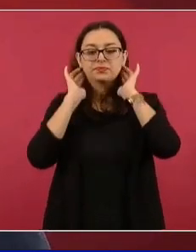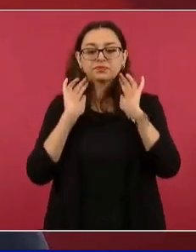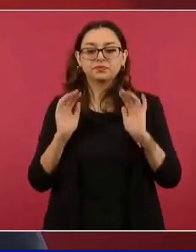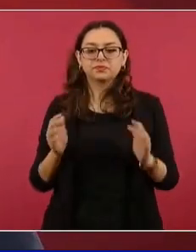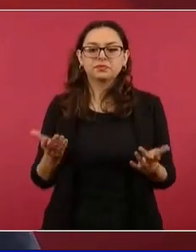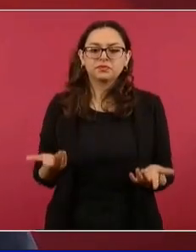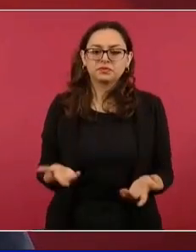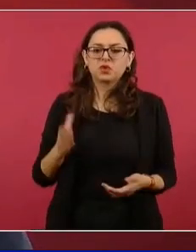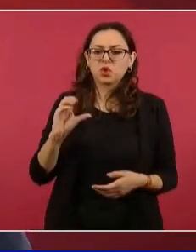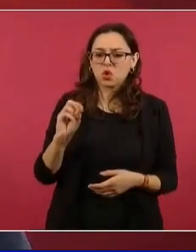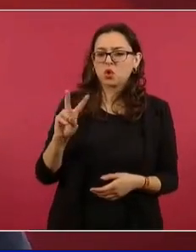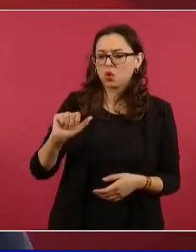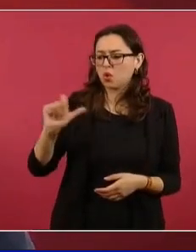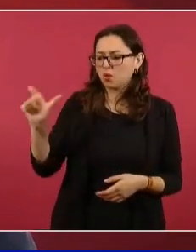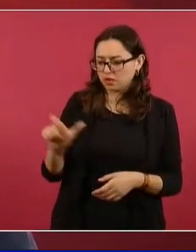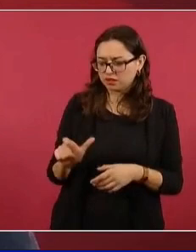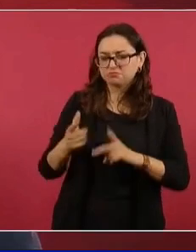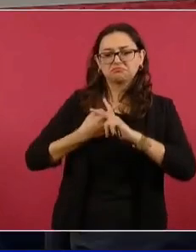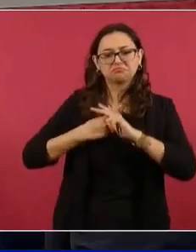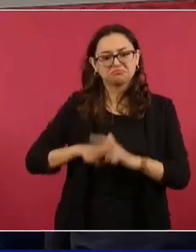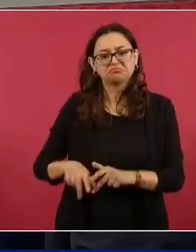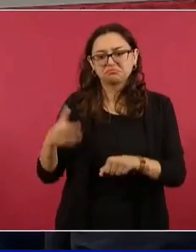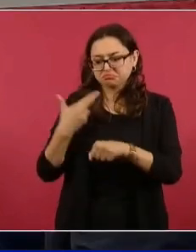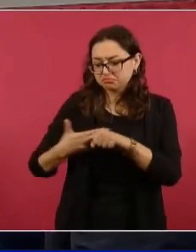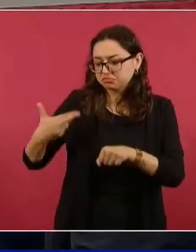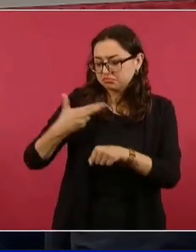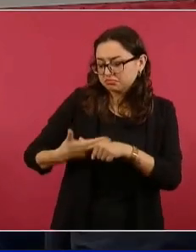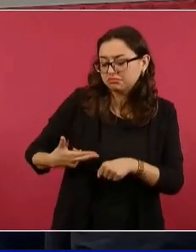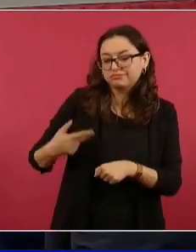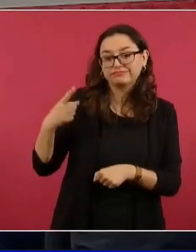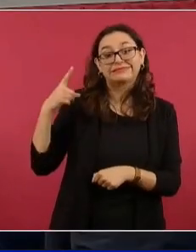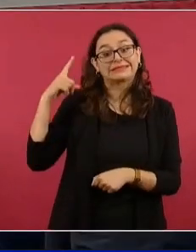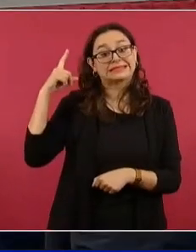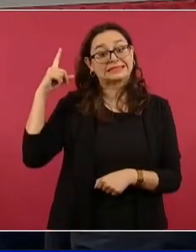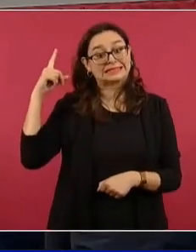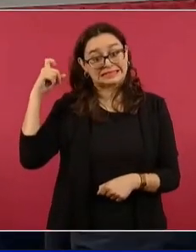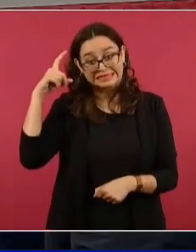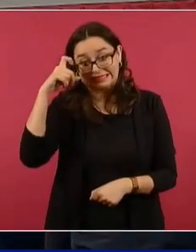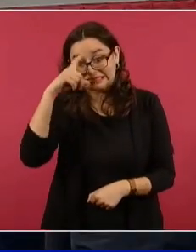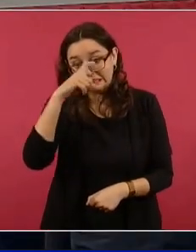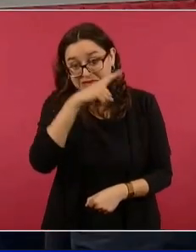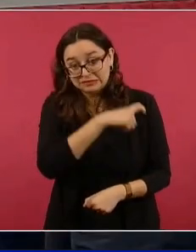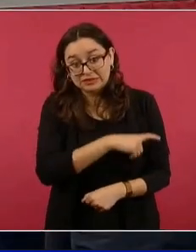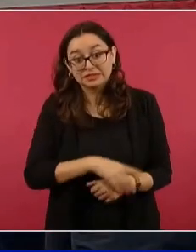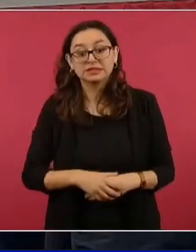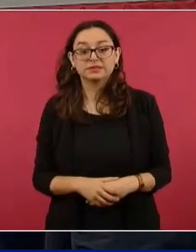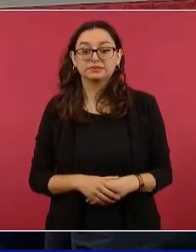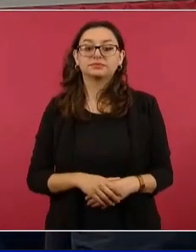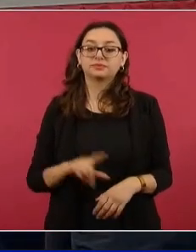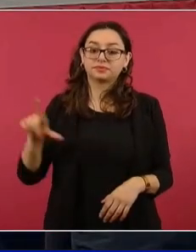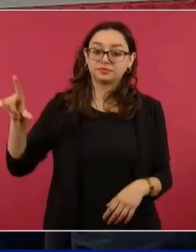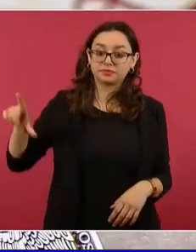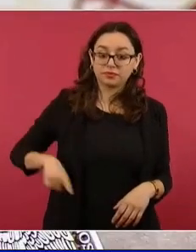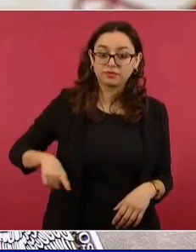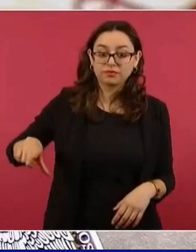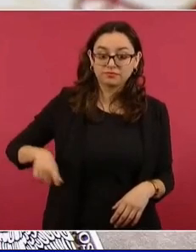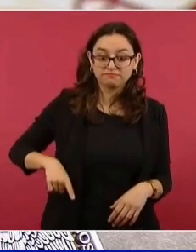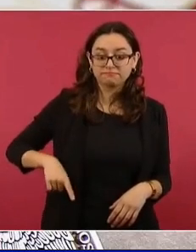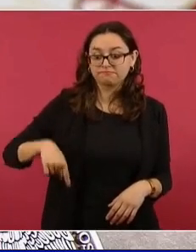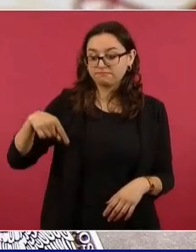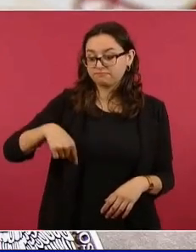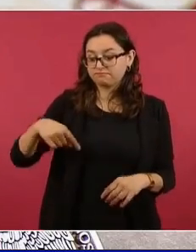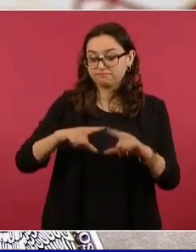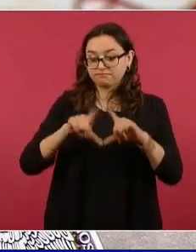áreas de retos importantes y el Gobierno de México, en voz de nuestro jefe de Estado, del presidente de la República, ha